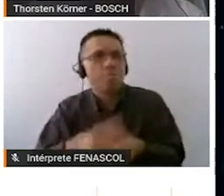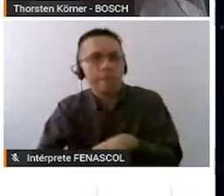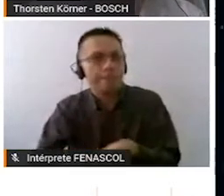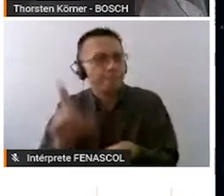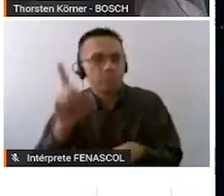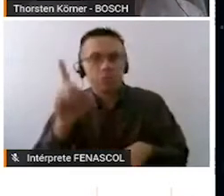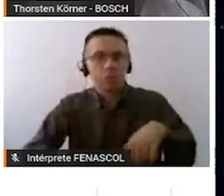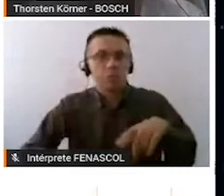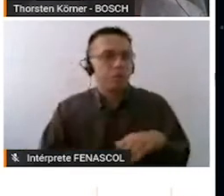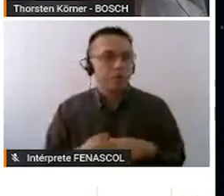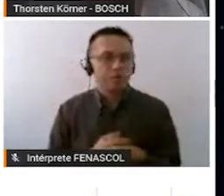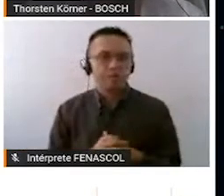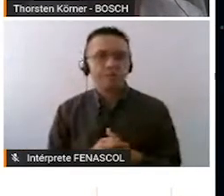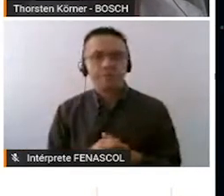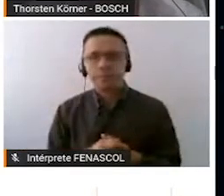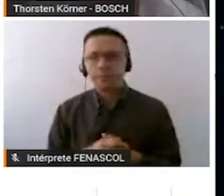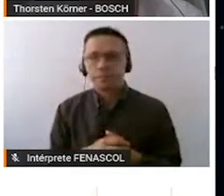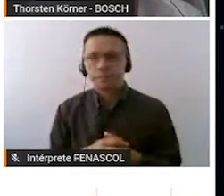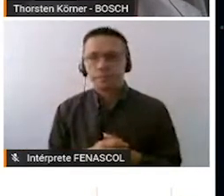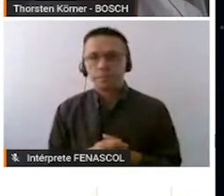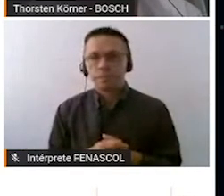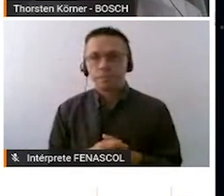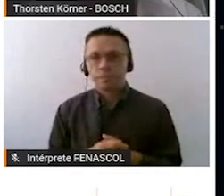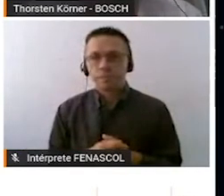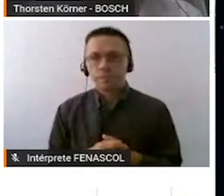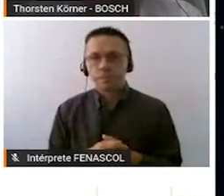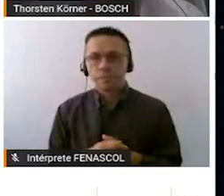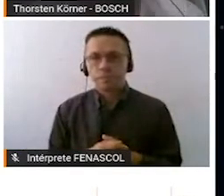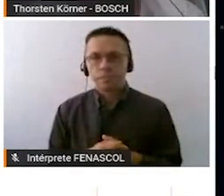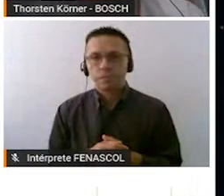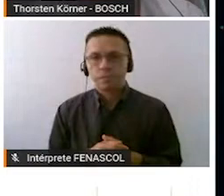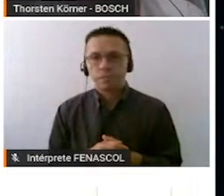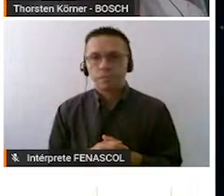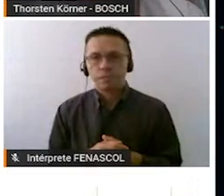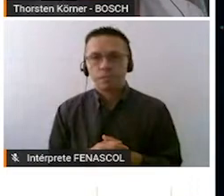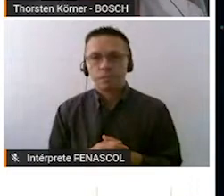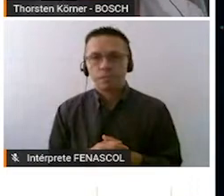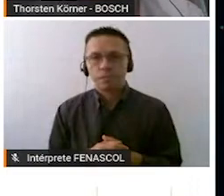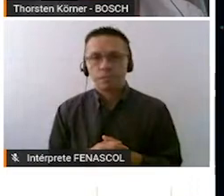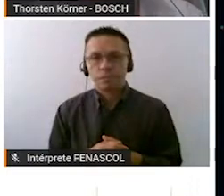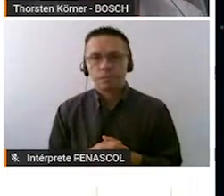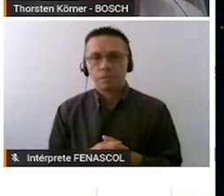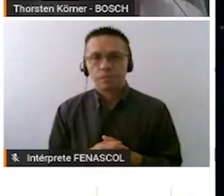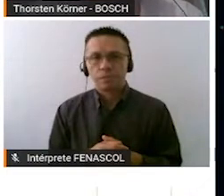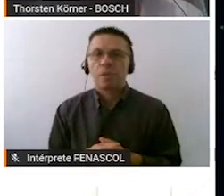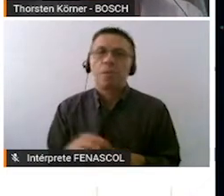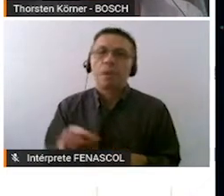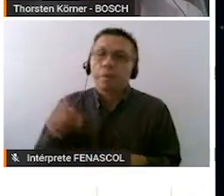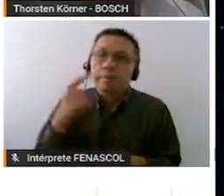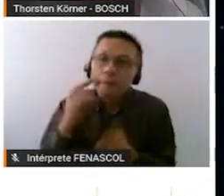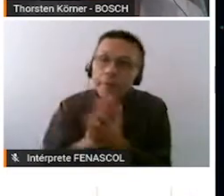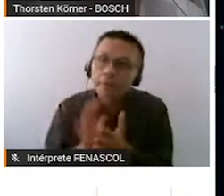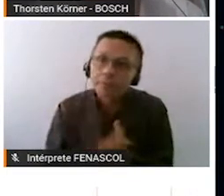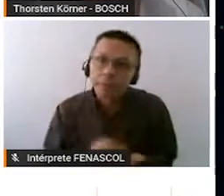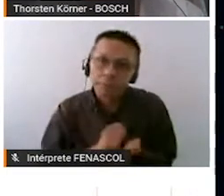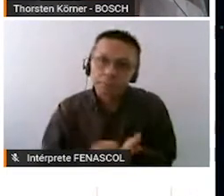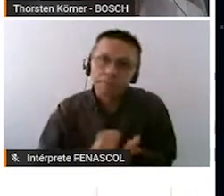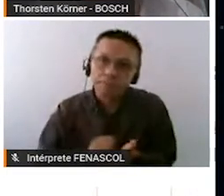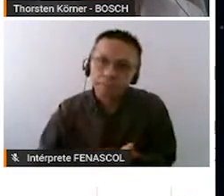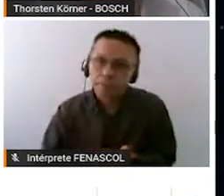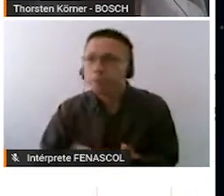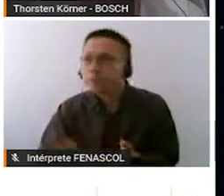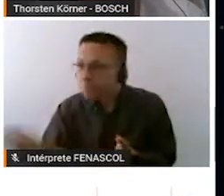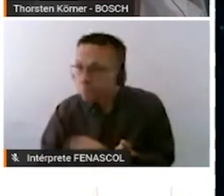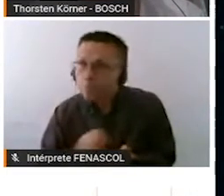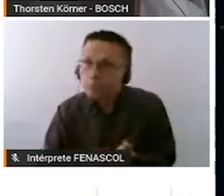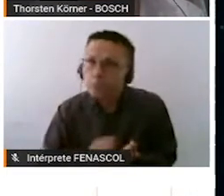el operador que está sentado delante de un panel de una máquina y toma datos manuales y luego los ingresa a un sistema. Esto no